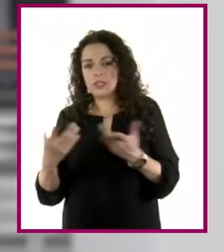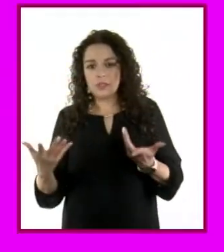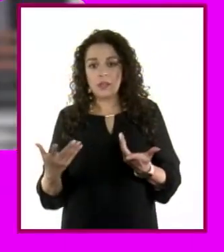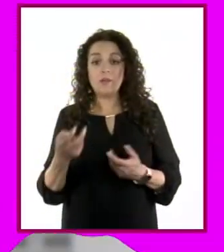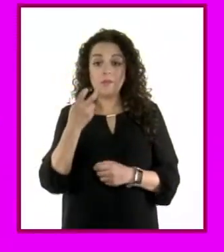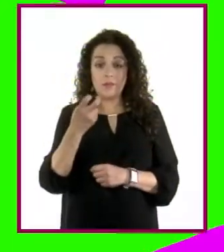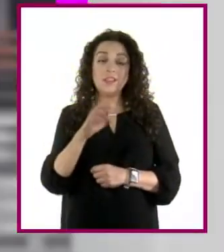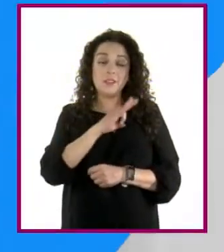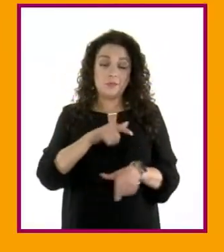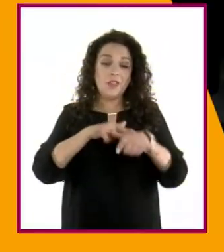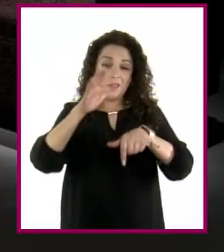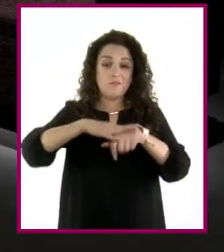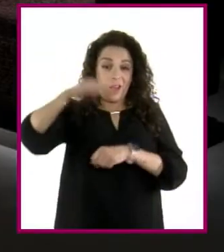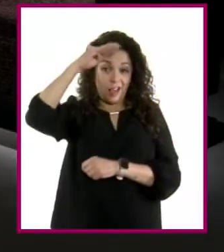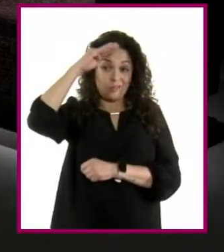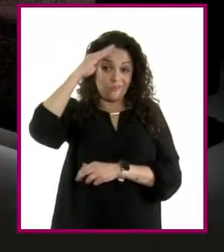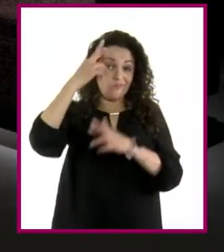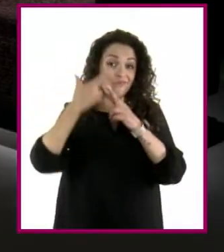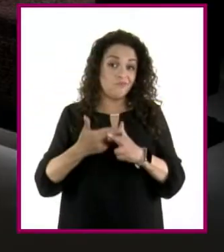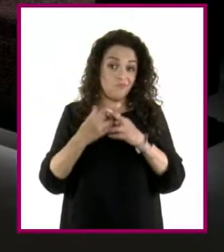seguir pensando.